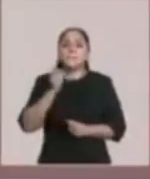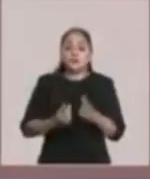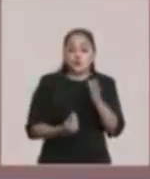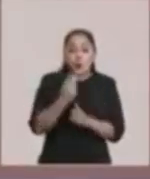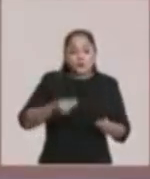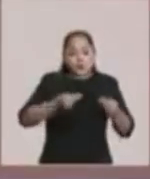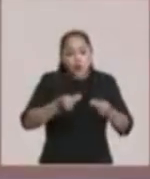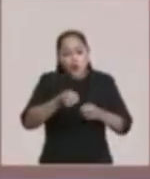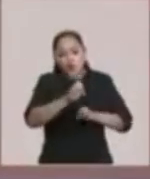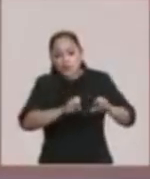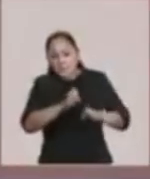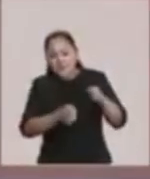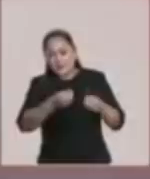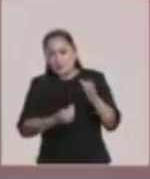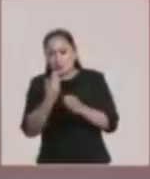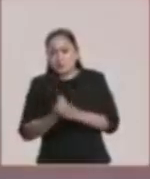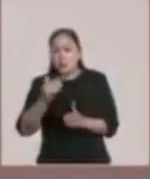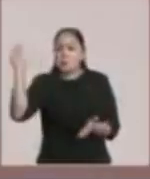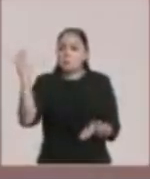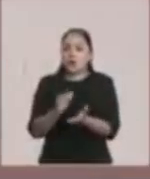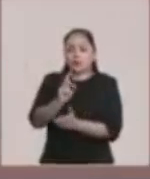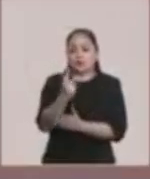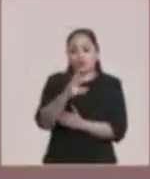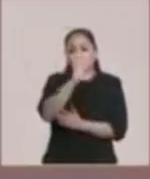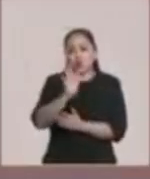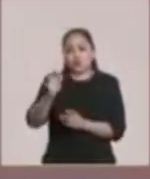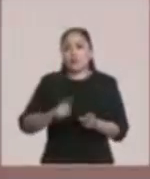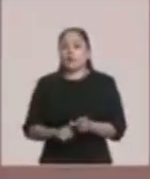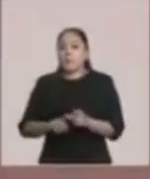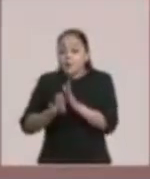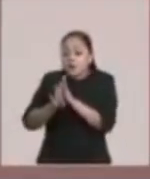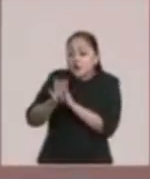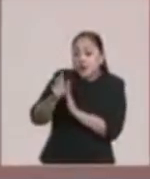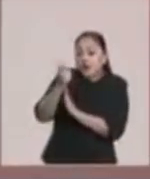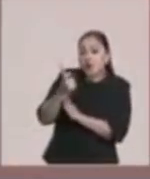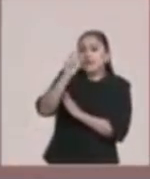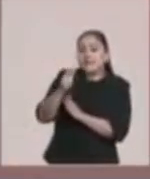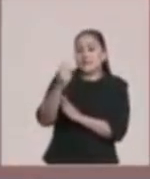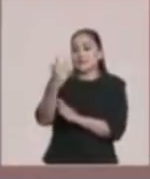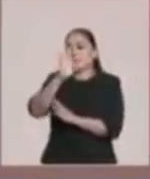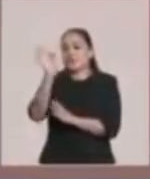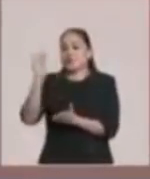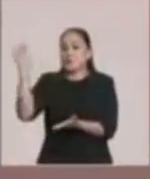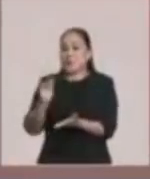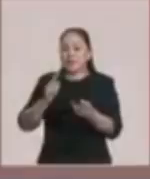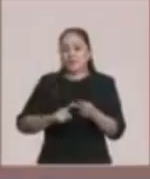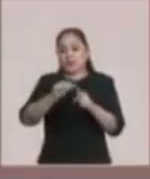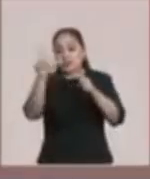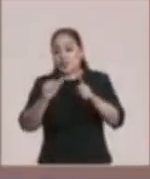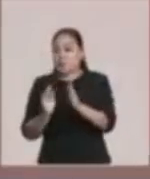40%. El crecimiento económico fue la mitad de lo que fue a nivel nacional. Y, por